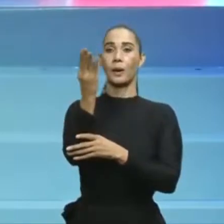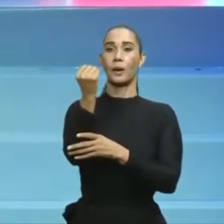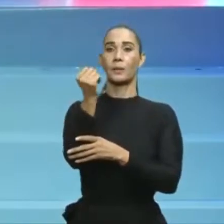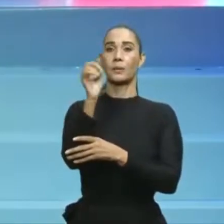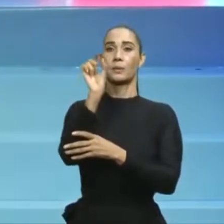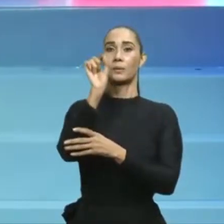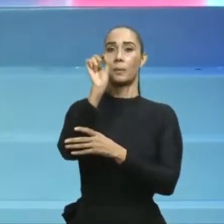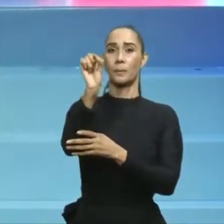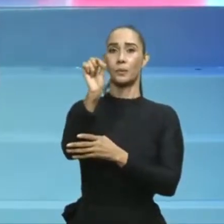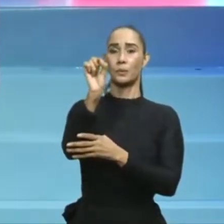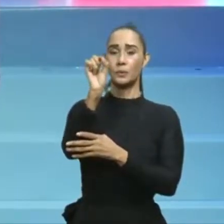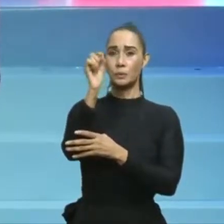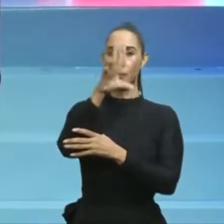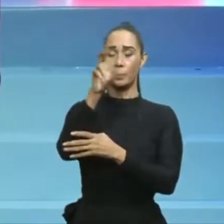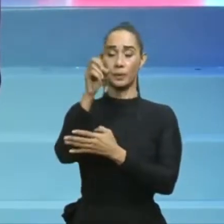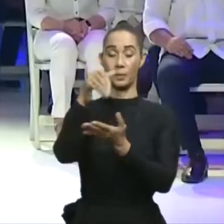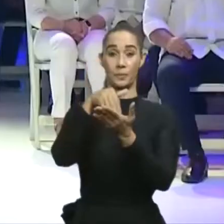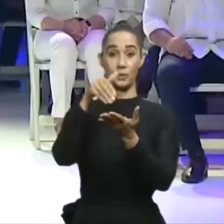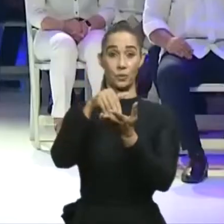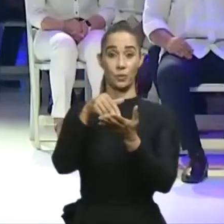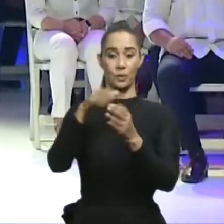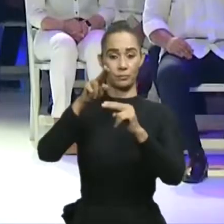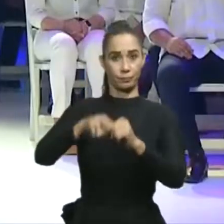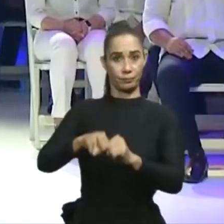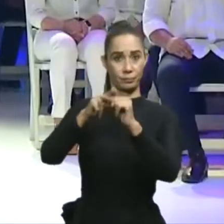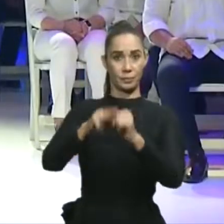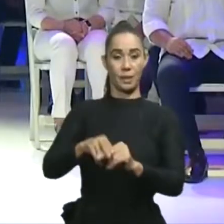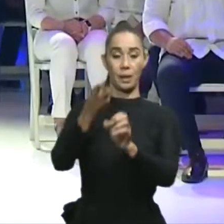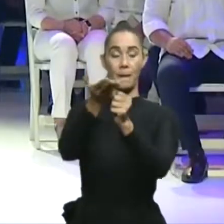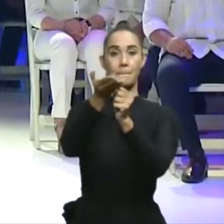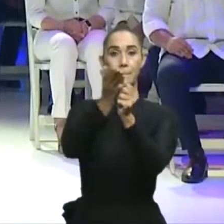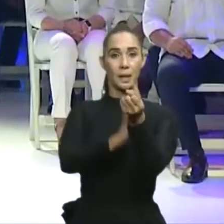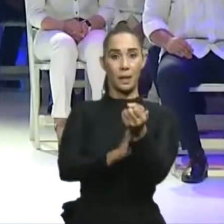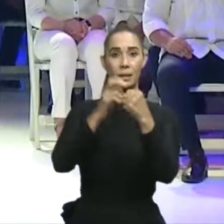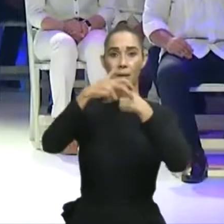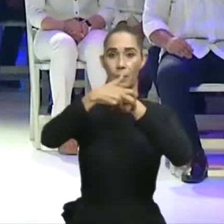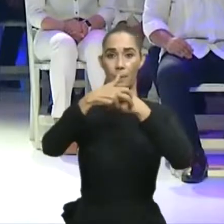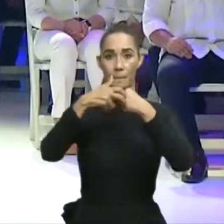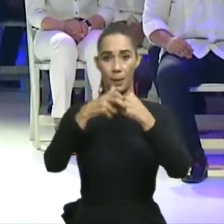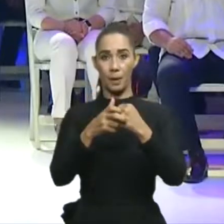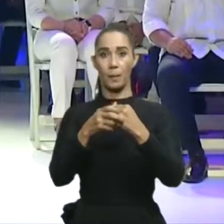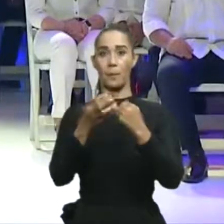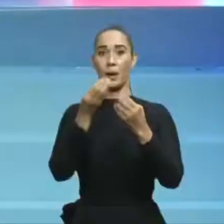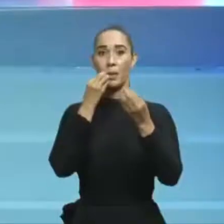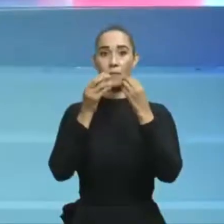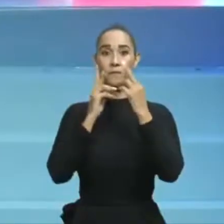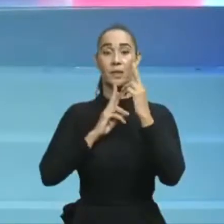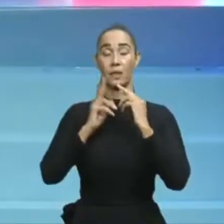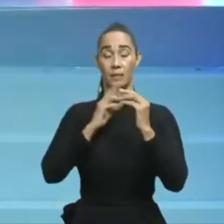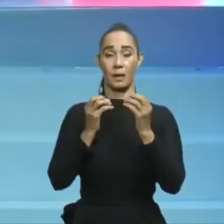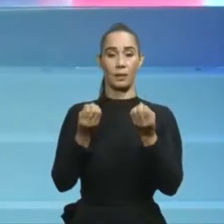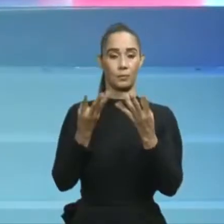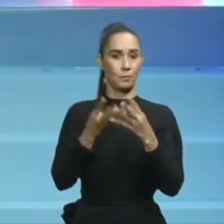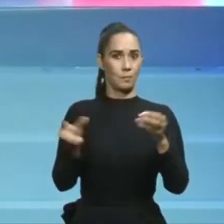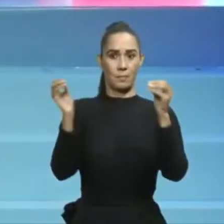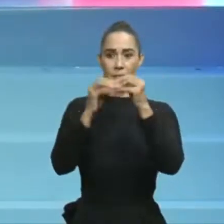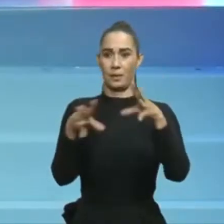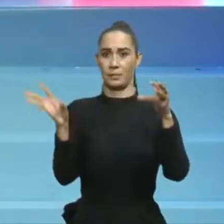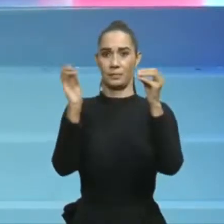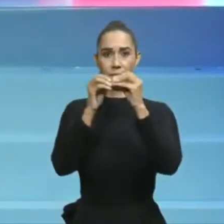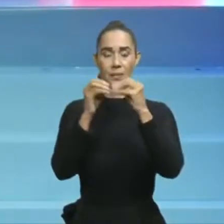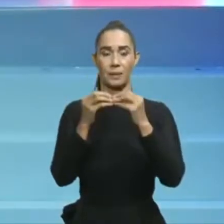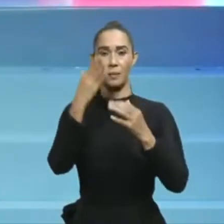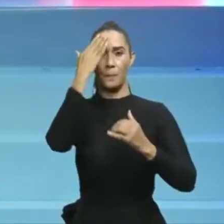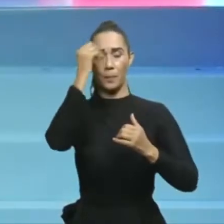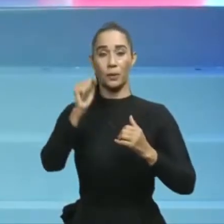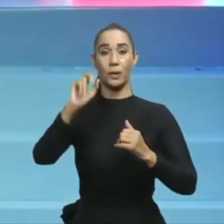de quintales el pasado año el plátano la papa y los vegetales también con mucho mayor producción estos logros son el resultado